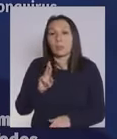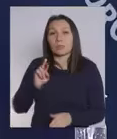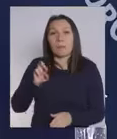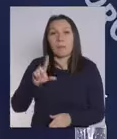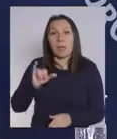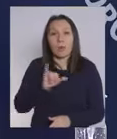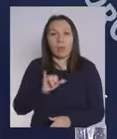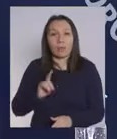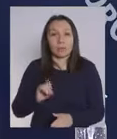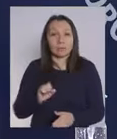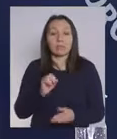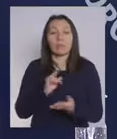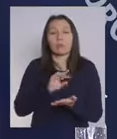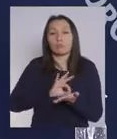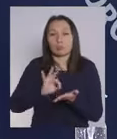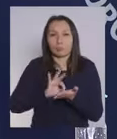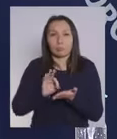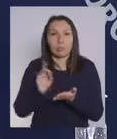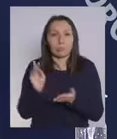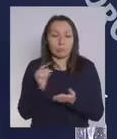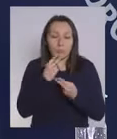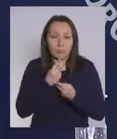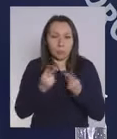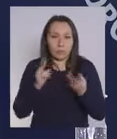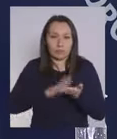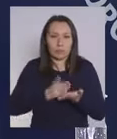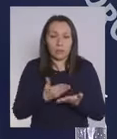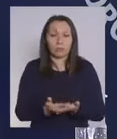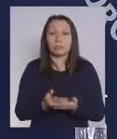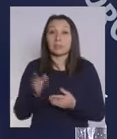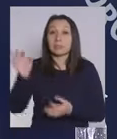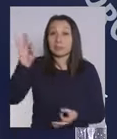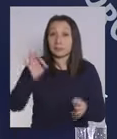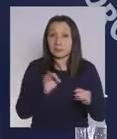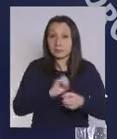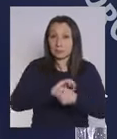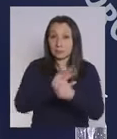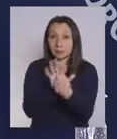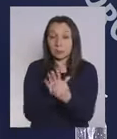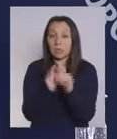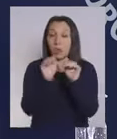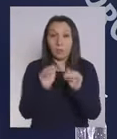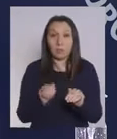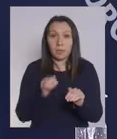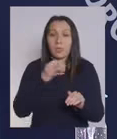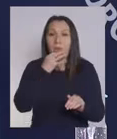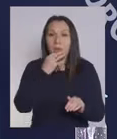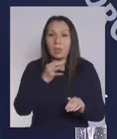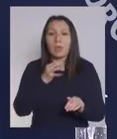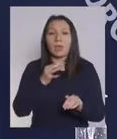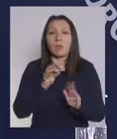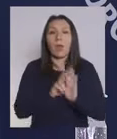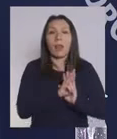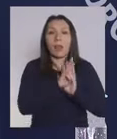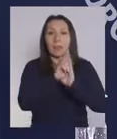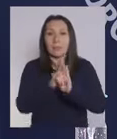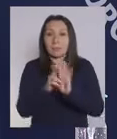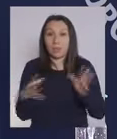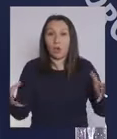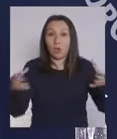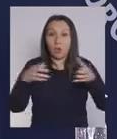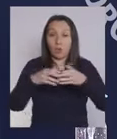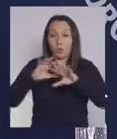Pública. Bueno, con respecto a la situación del virus coronavirus, efectivamente el mismo, uno de los representantes de la Organización